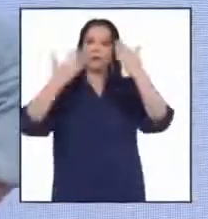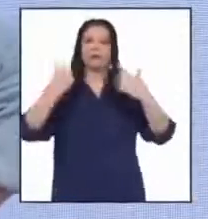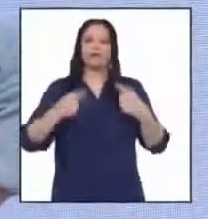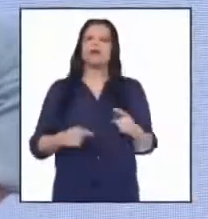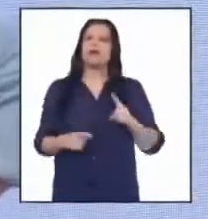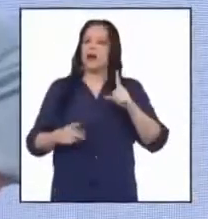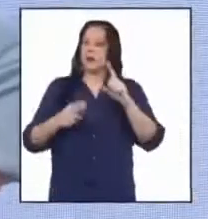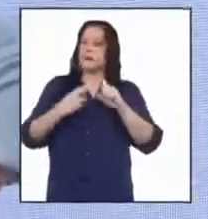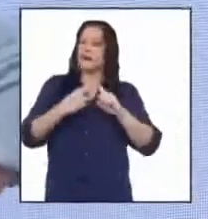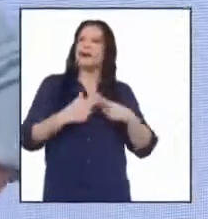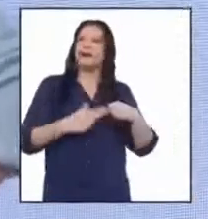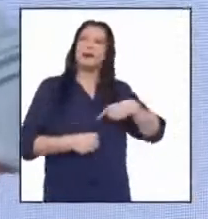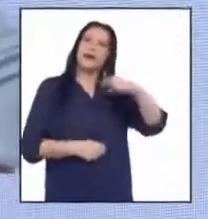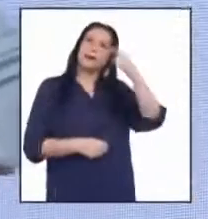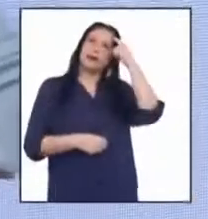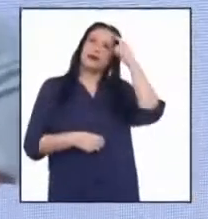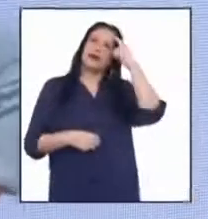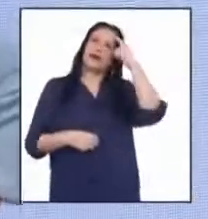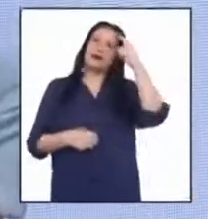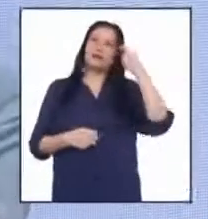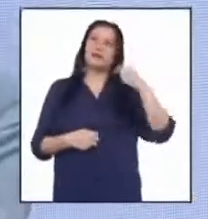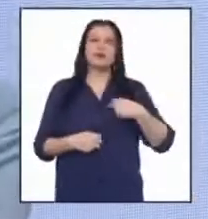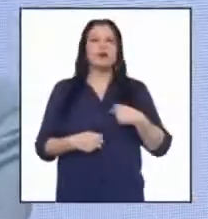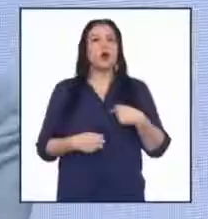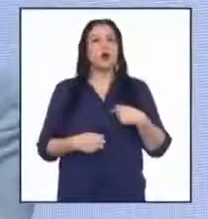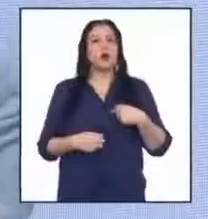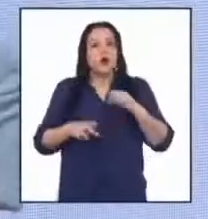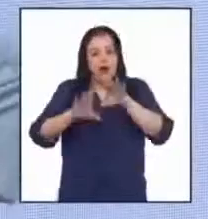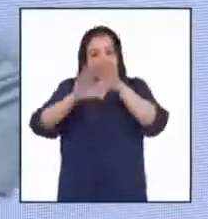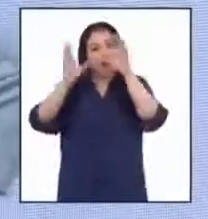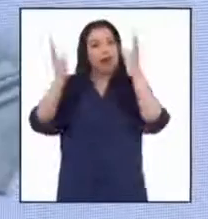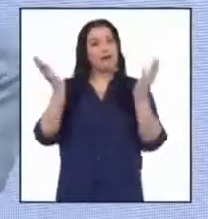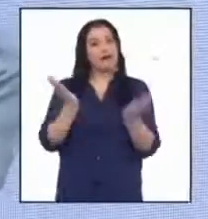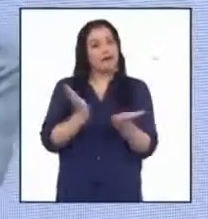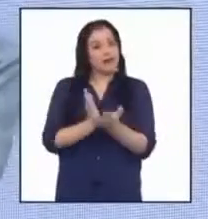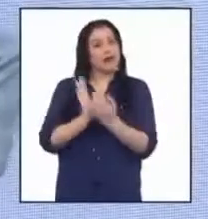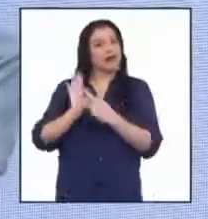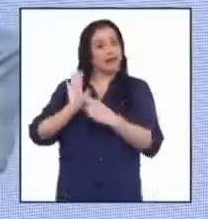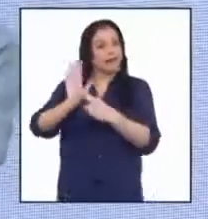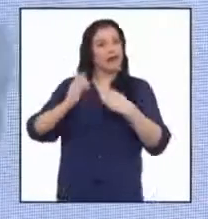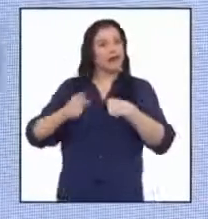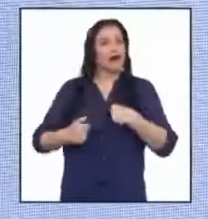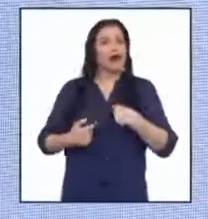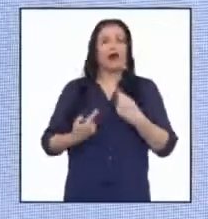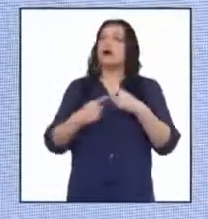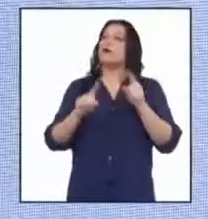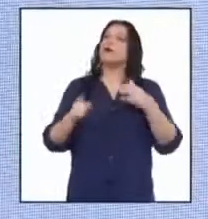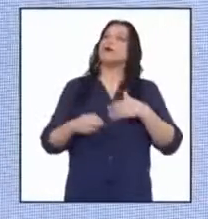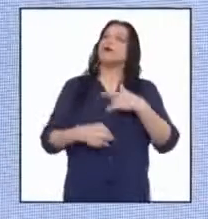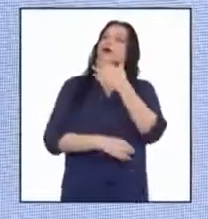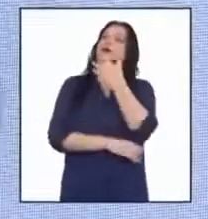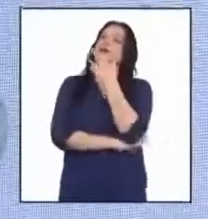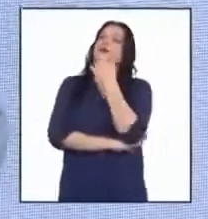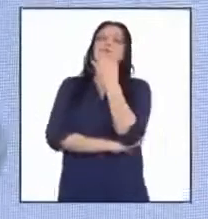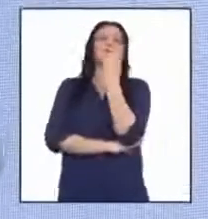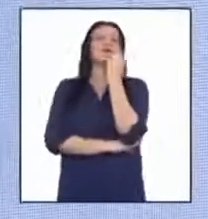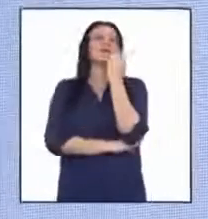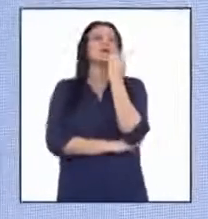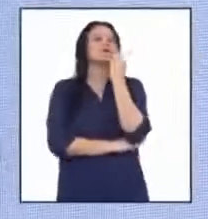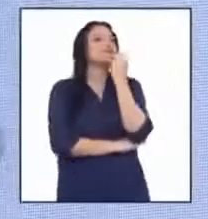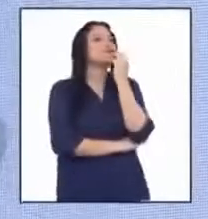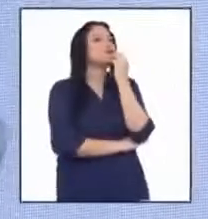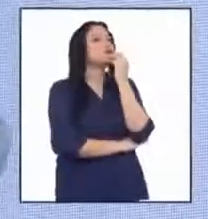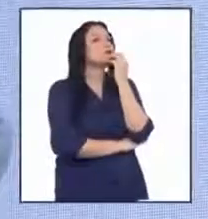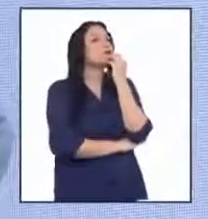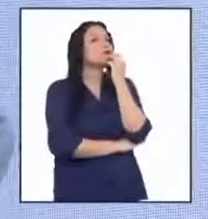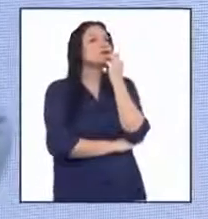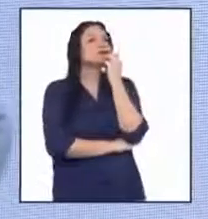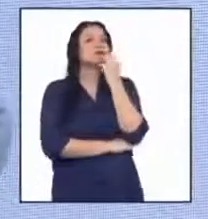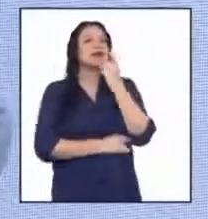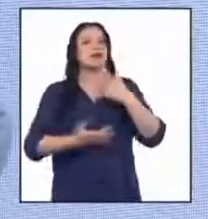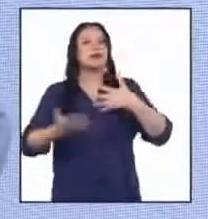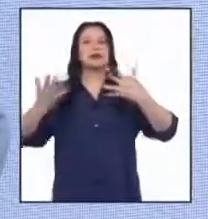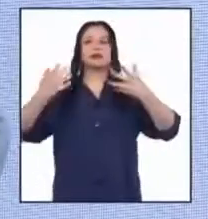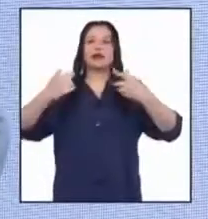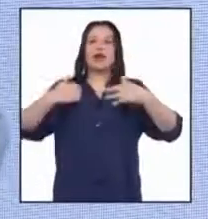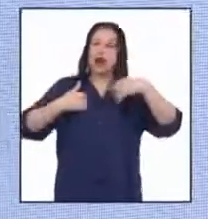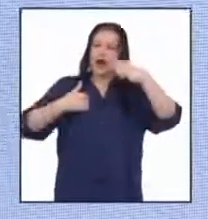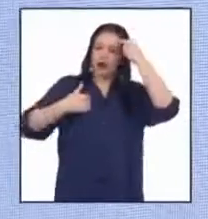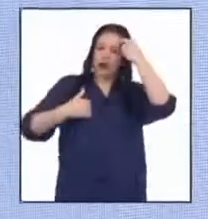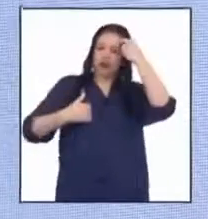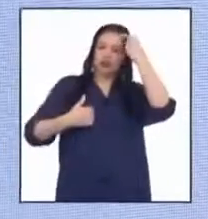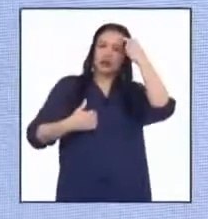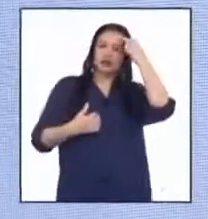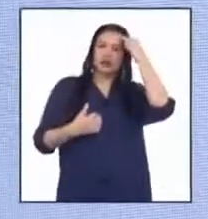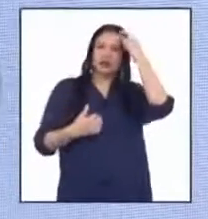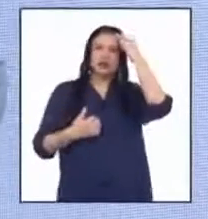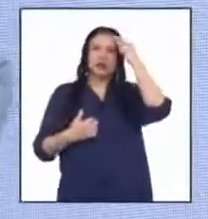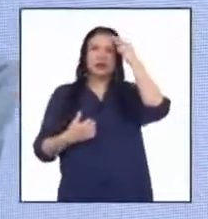en un principio pensé en ser la tierra, nuestra Pachamama. Pero creo que lo mejor es ser una especie de conciencia de todos los seres